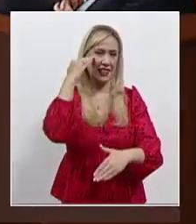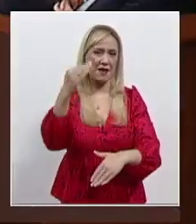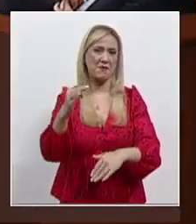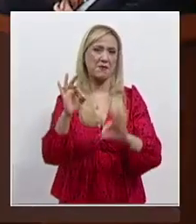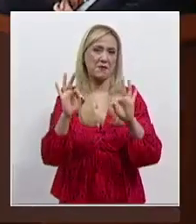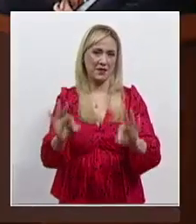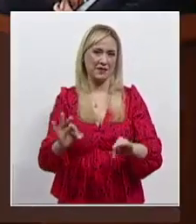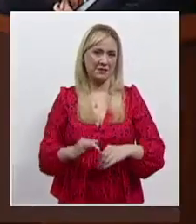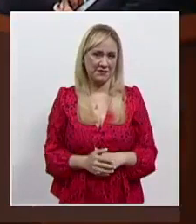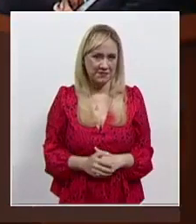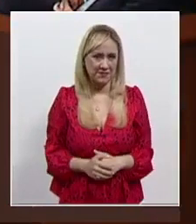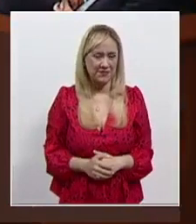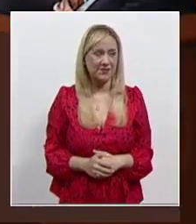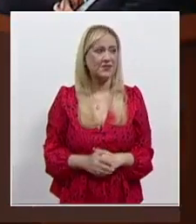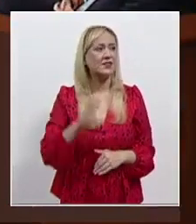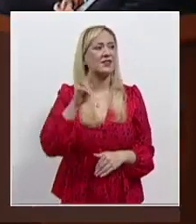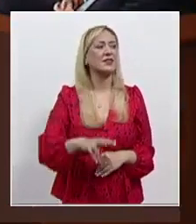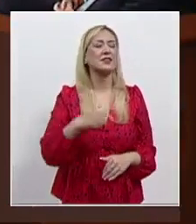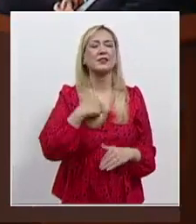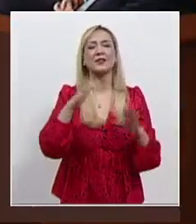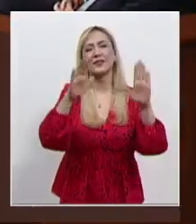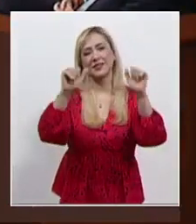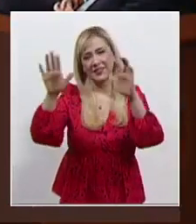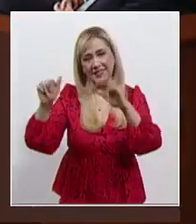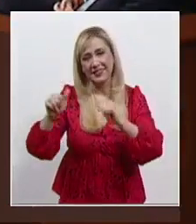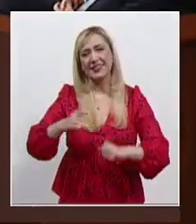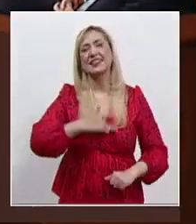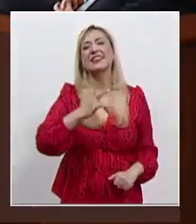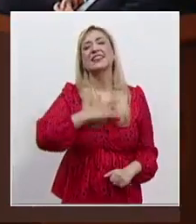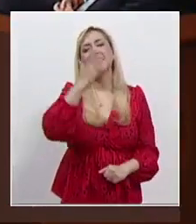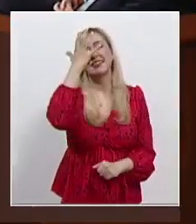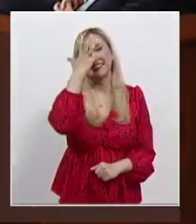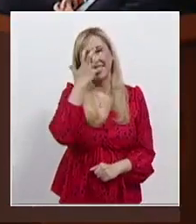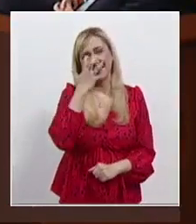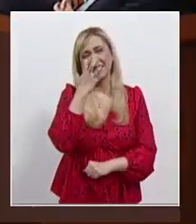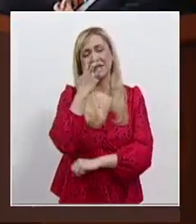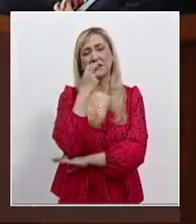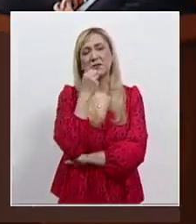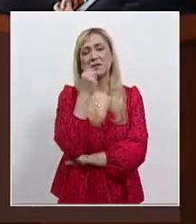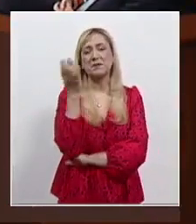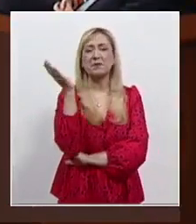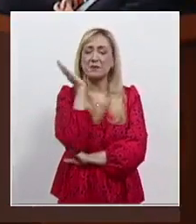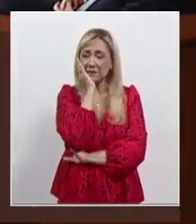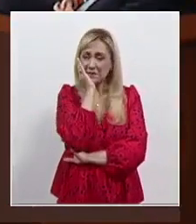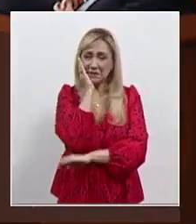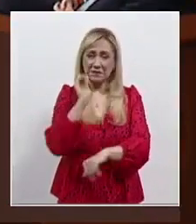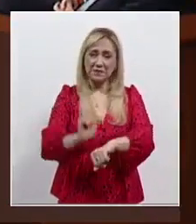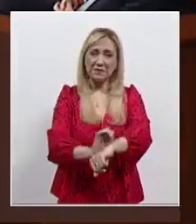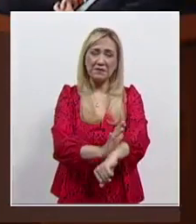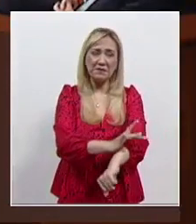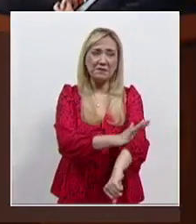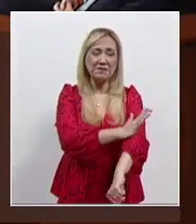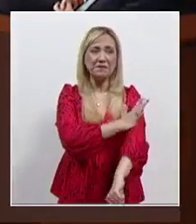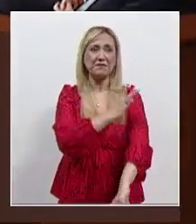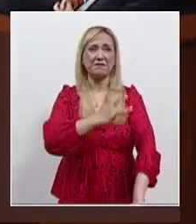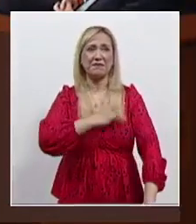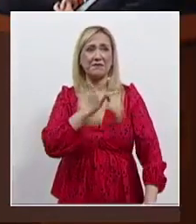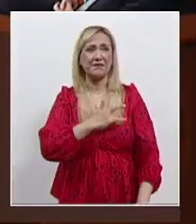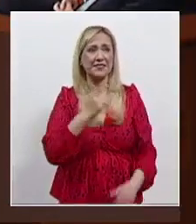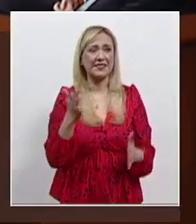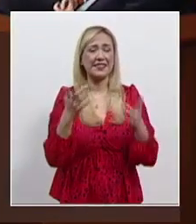Me despido con una sensación de tristeza, de añoranza, con emociones encontradas,